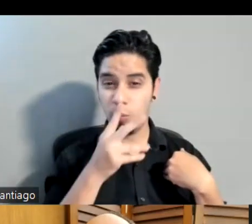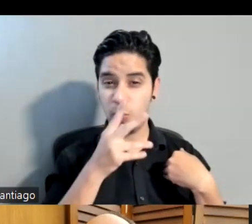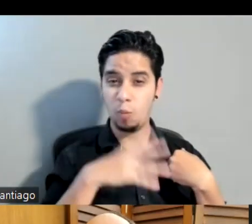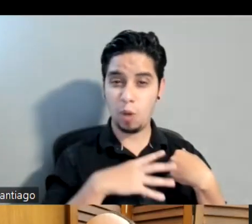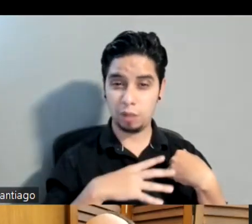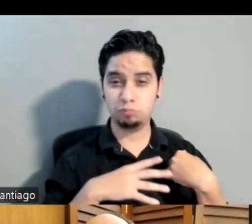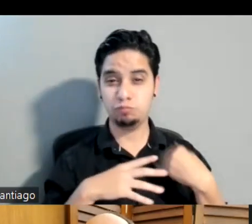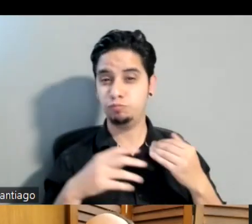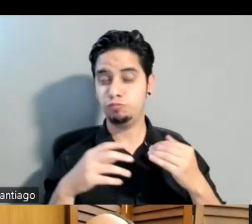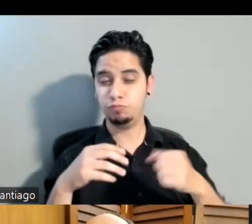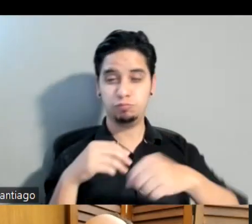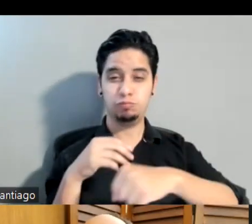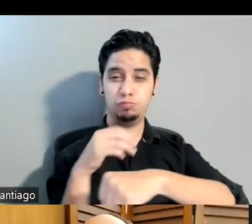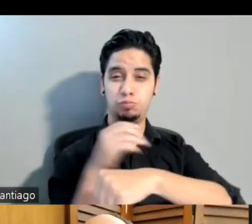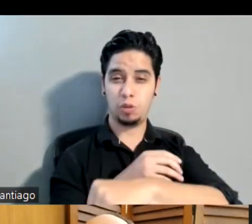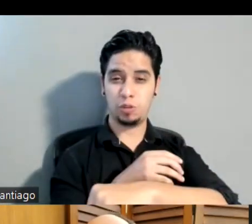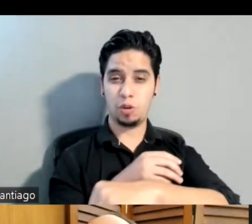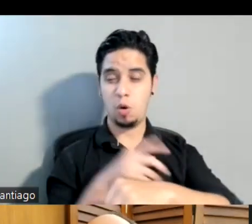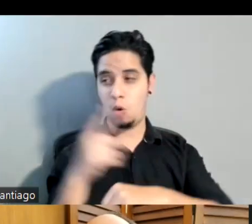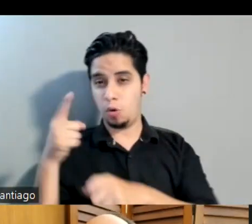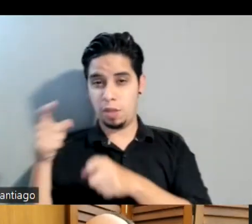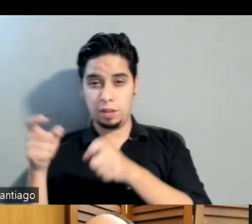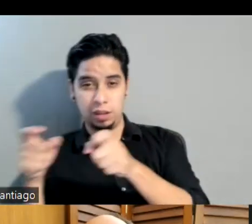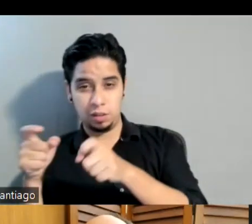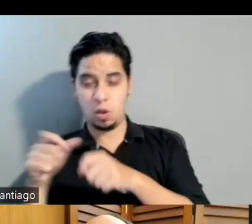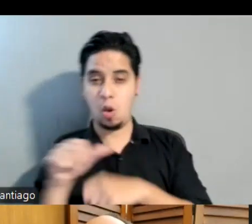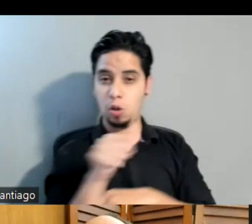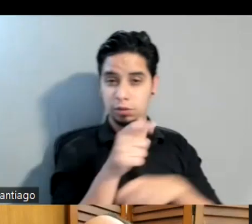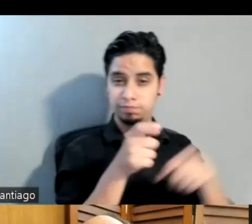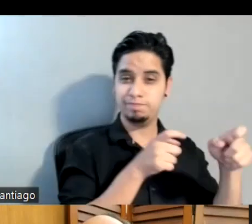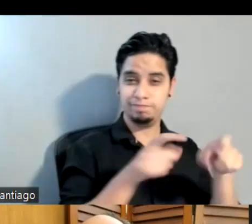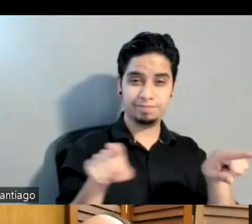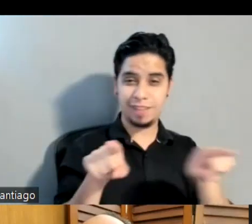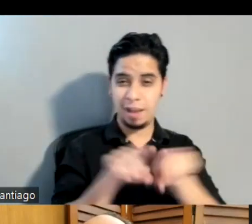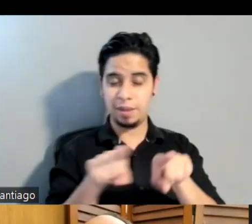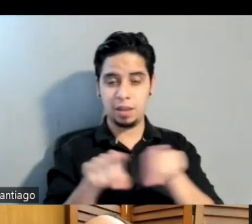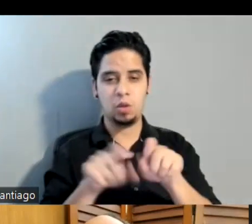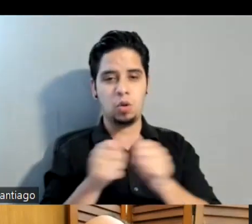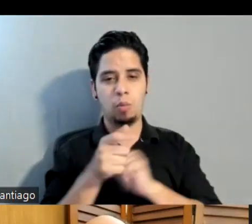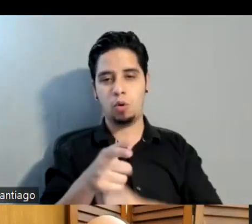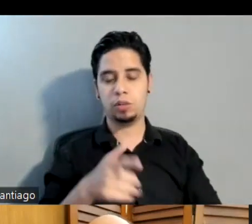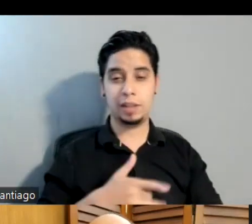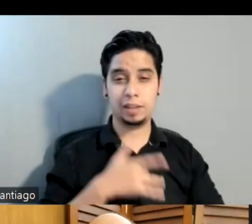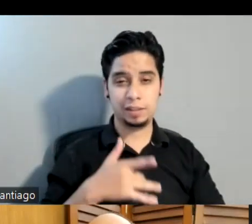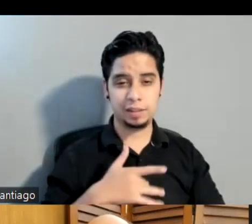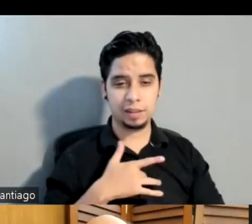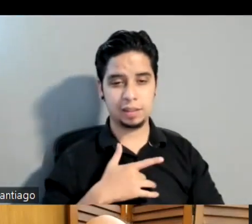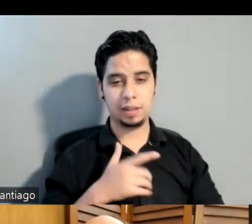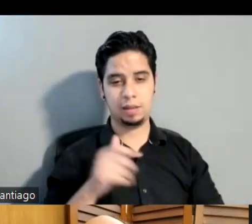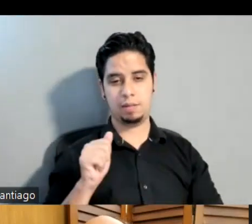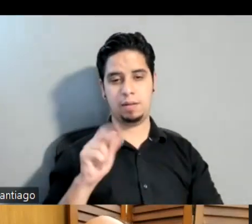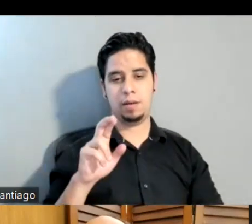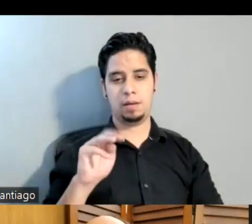mujeronas, escribiendo una, dirigiendo la otra. ¿Cómo se siente, Jorge Armando, no tan solo, ¿verdad?, con esta pieza que es nueva,